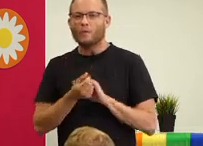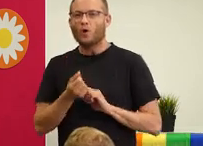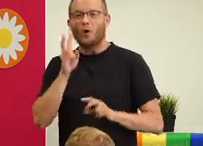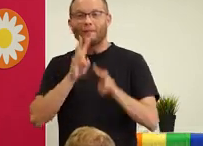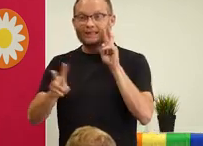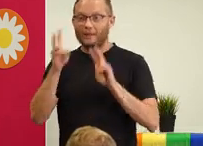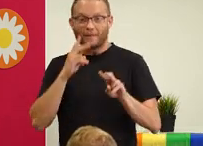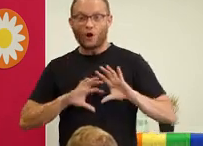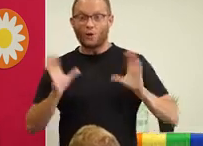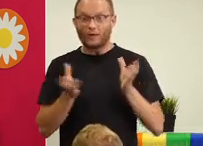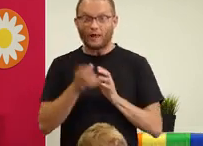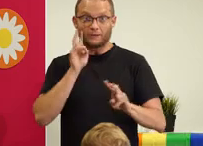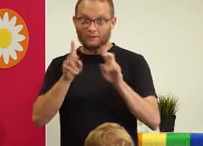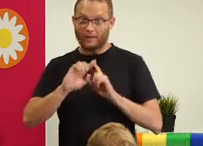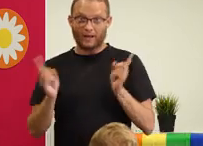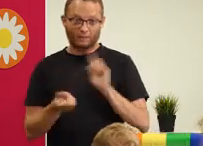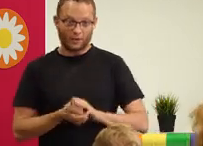visibilidad de esta comunidad.